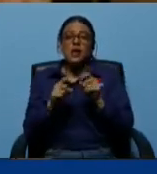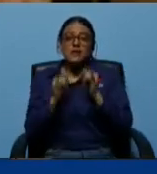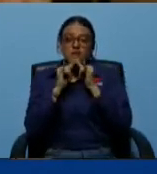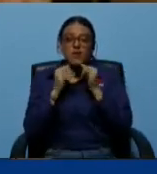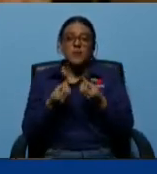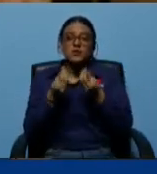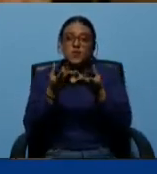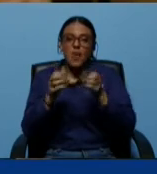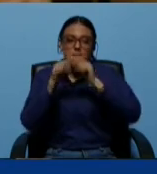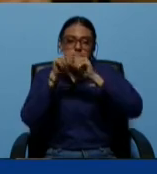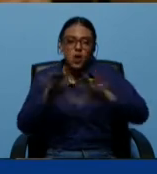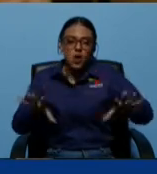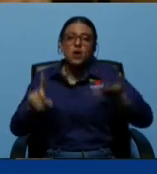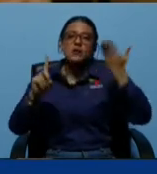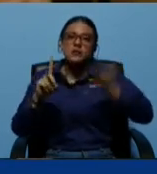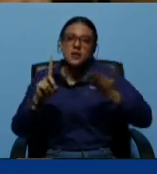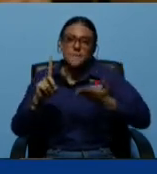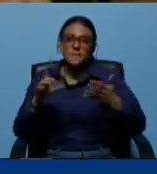importante,